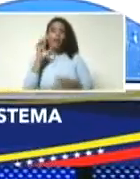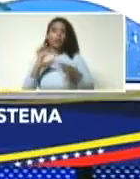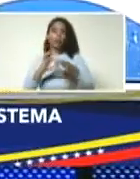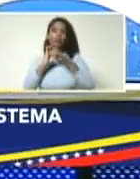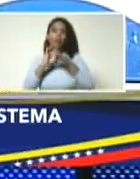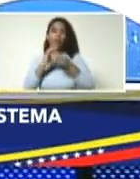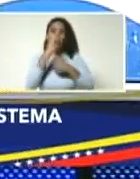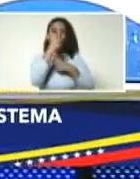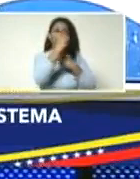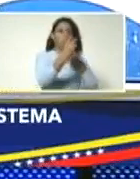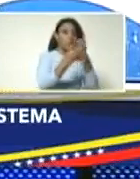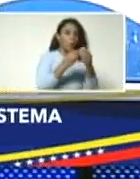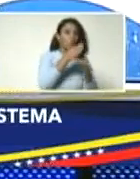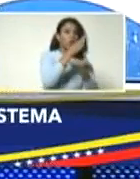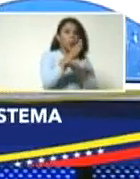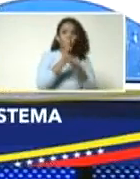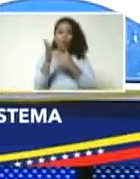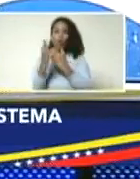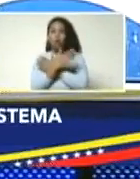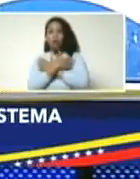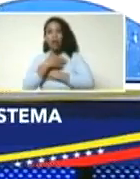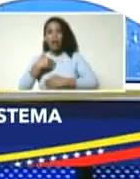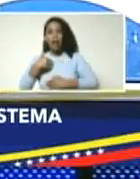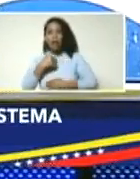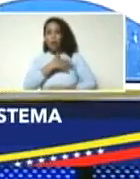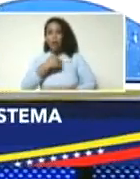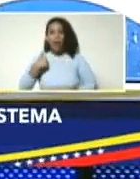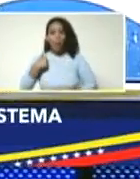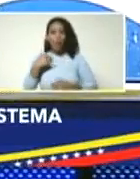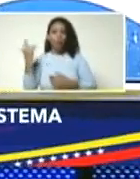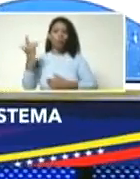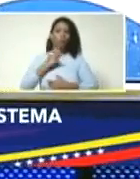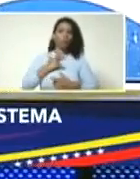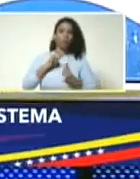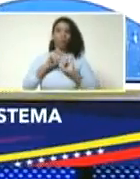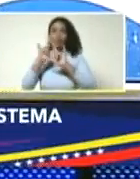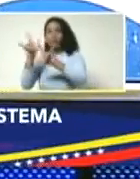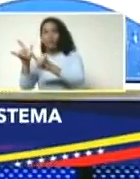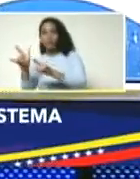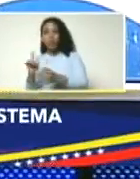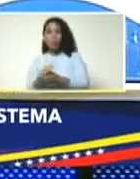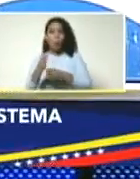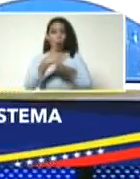y nos visitamos, nos queremos y compartimos.